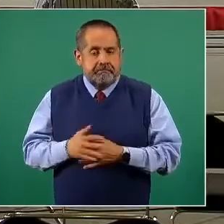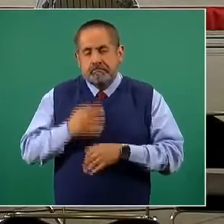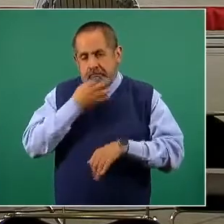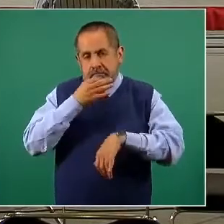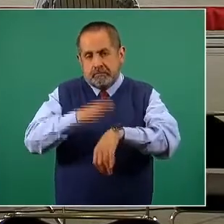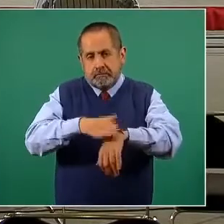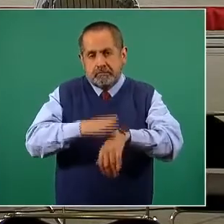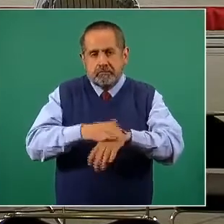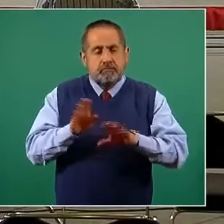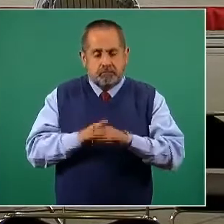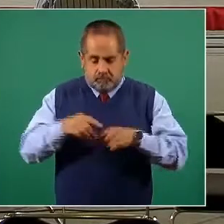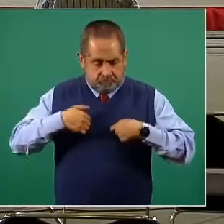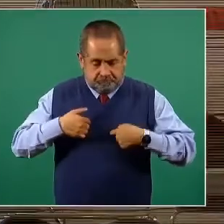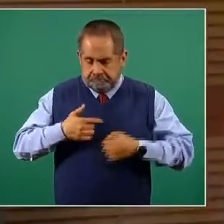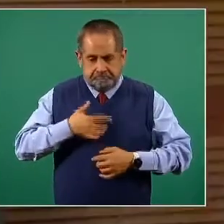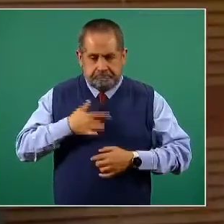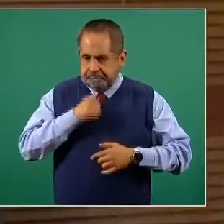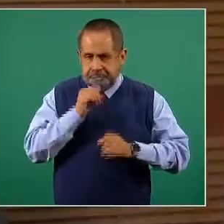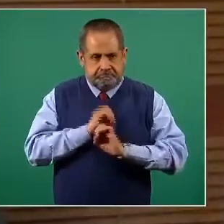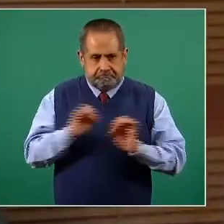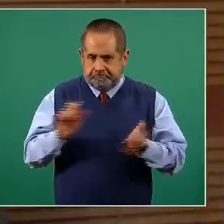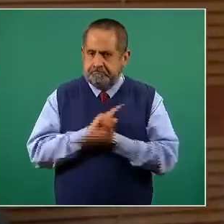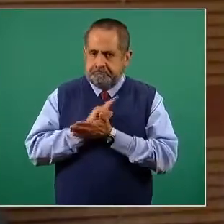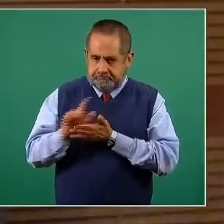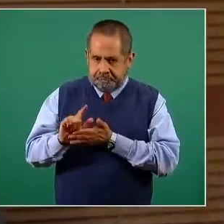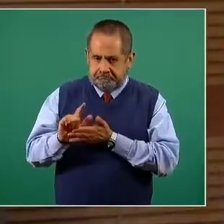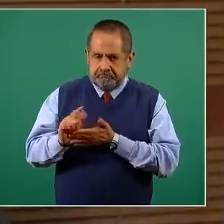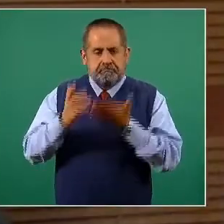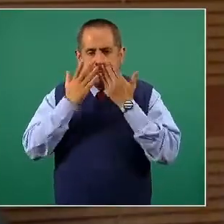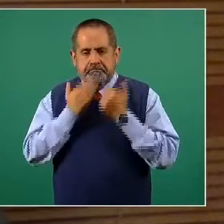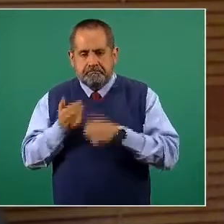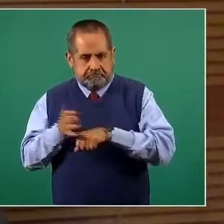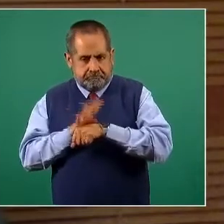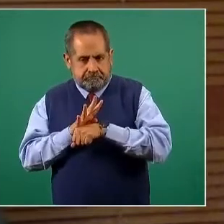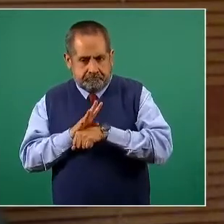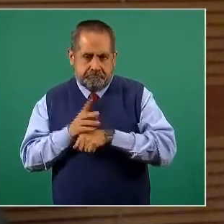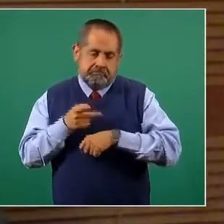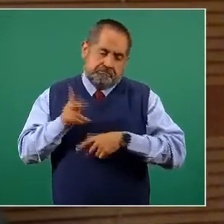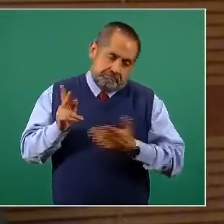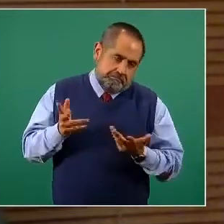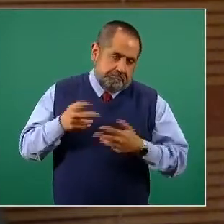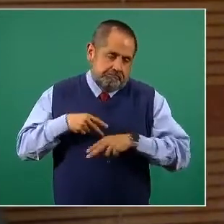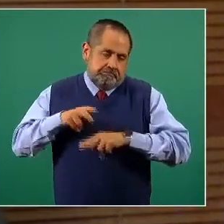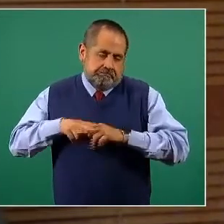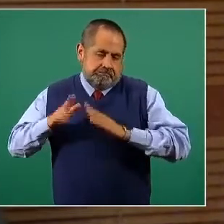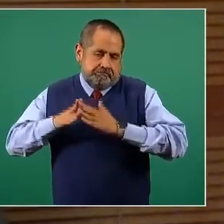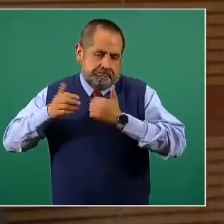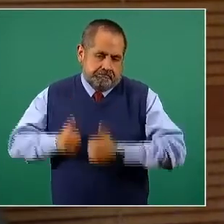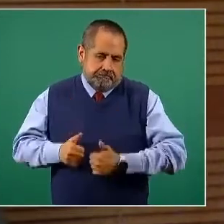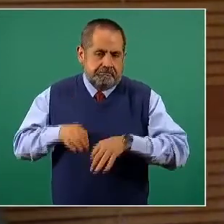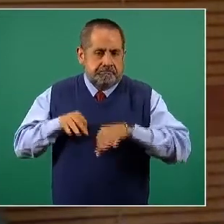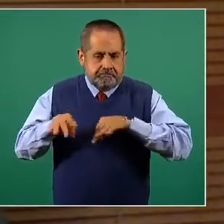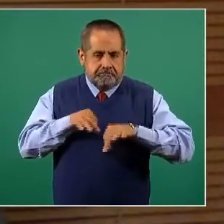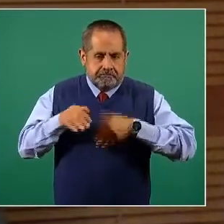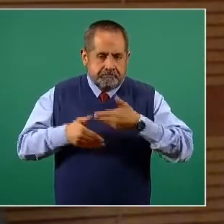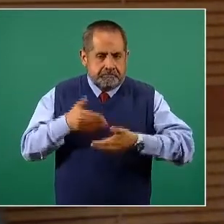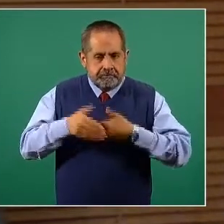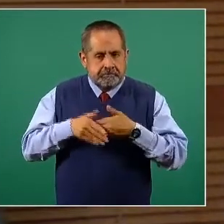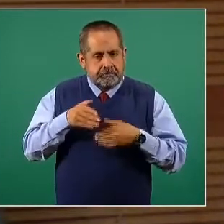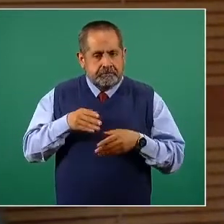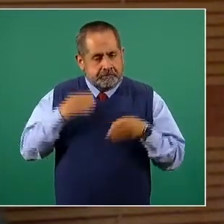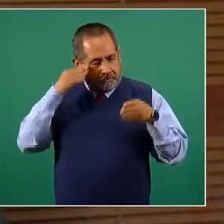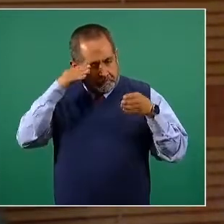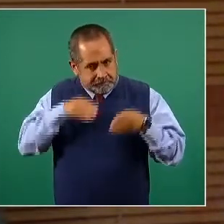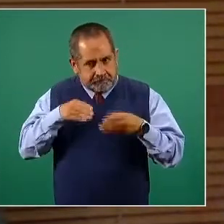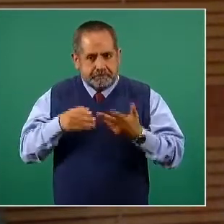que estoy totalmente asintomático, pero sí trabajando desde mi domicilio. Muchas gracias por